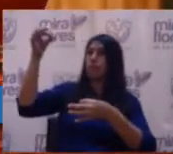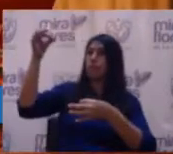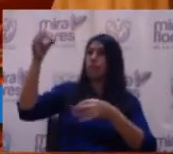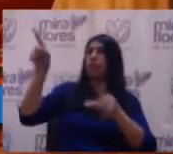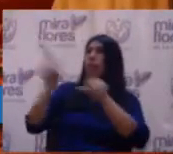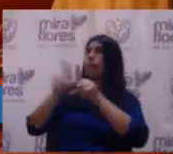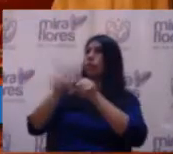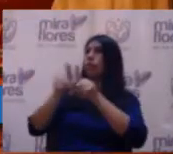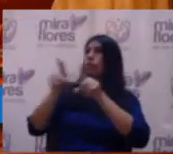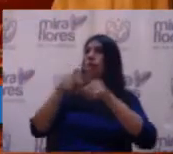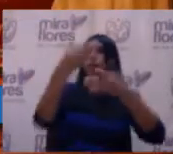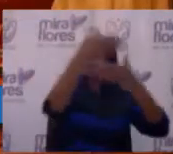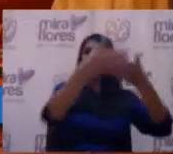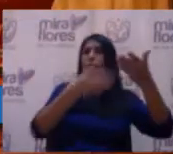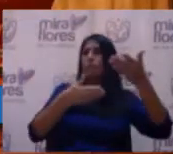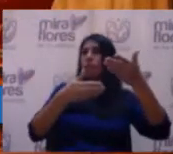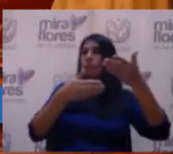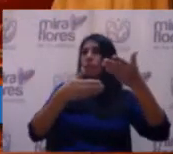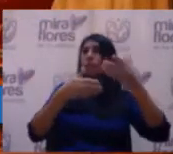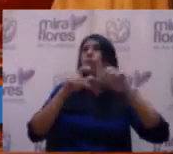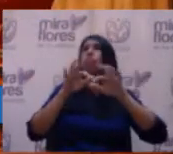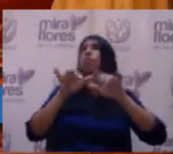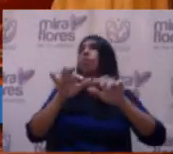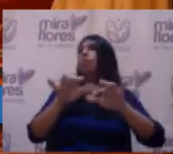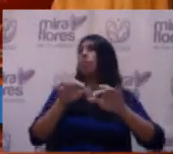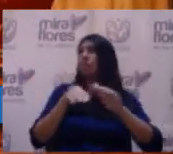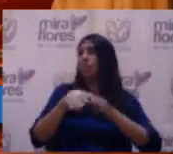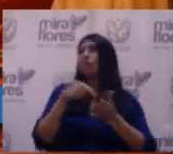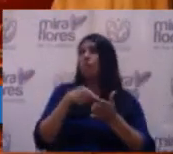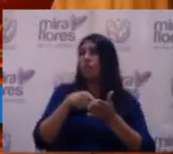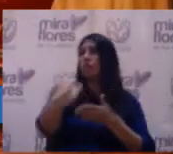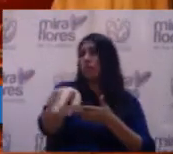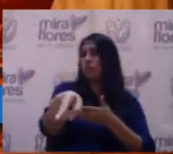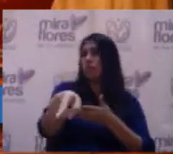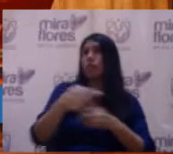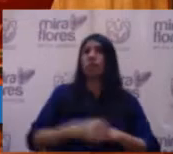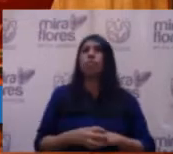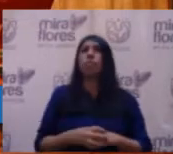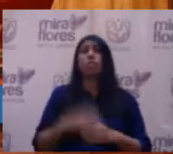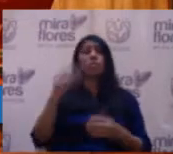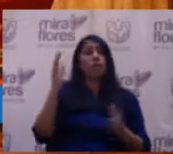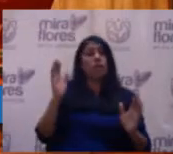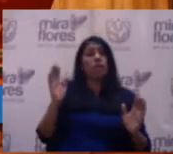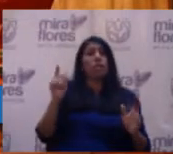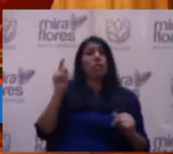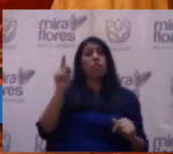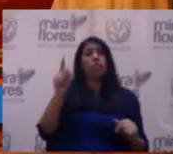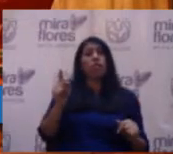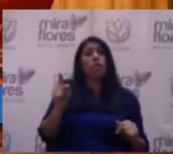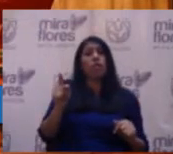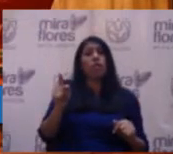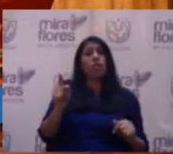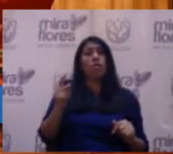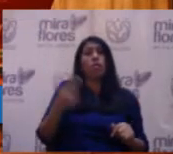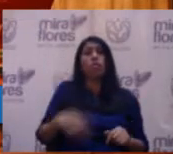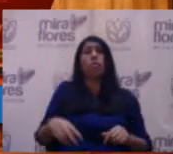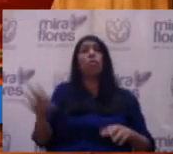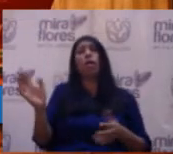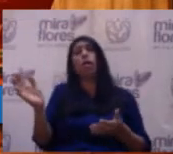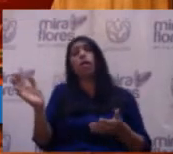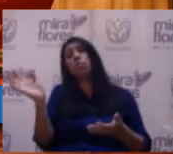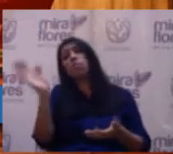a la documentación virtual que tienen, y aquí están las explicaciones debidas. Parece que usted no se ha tomado la molestia de